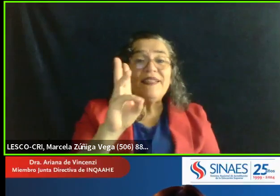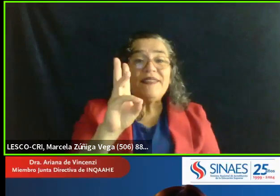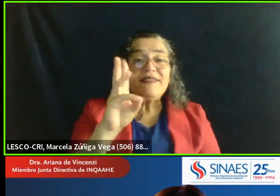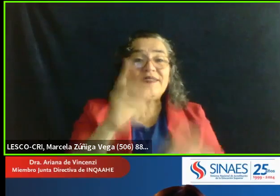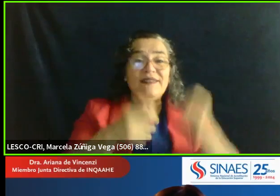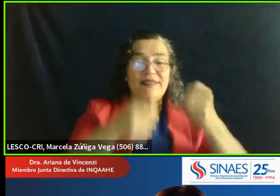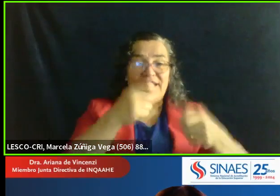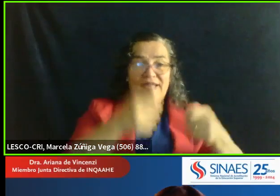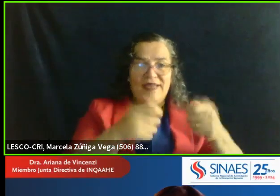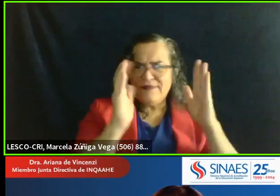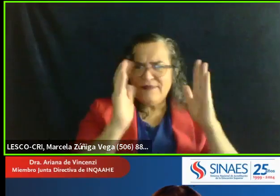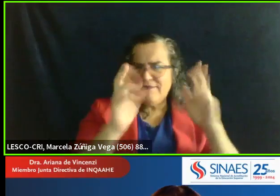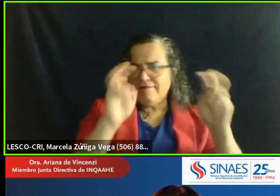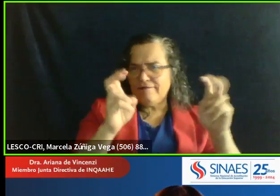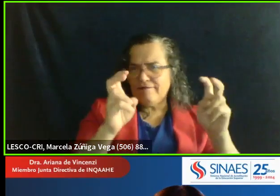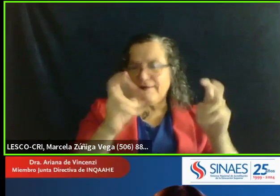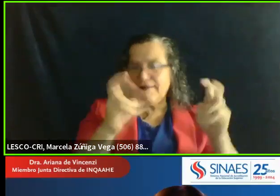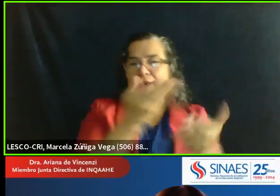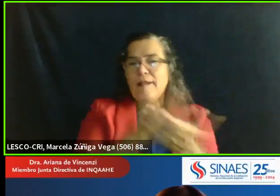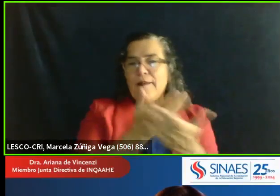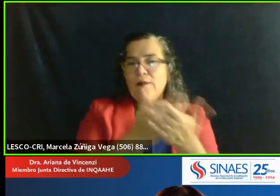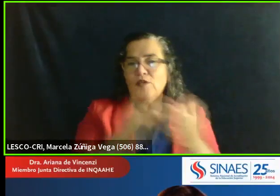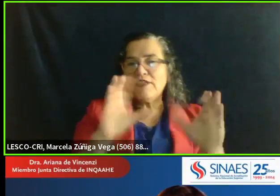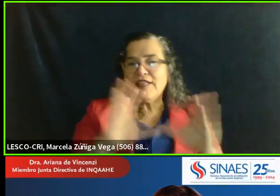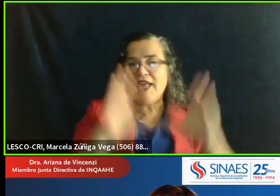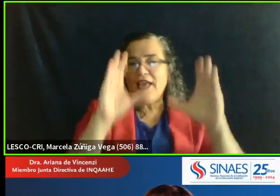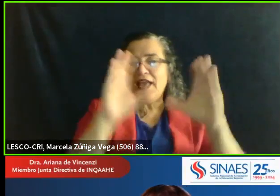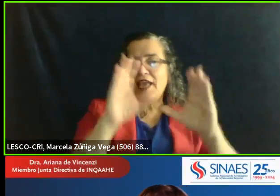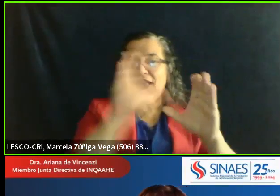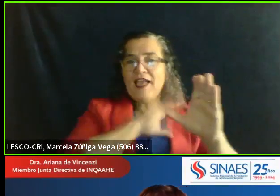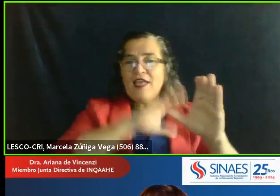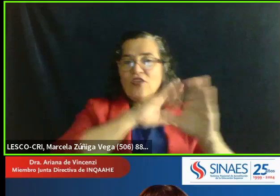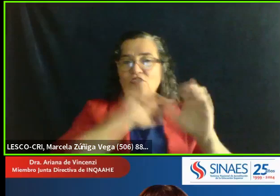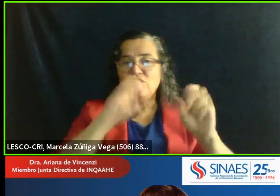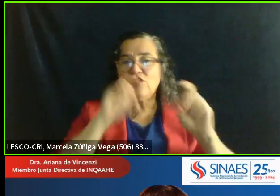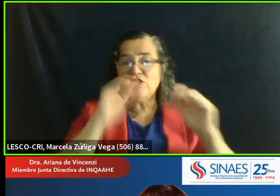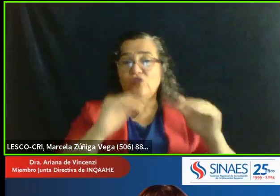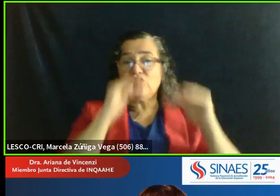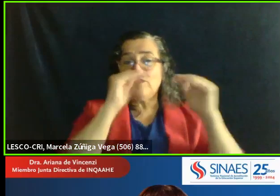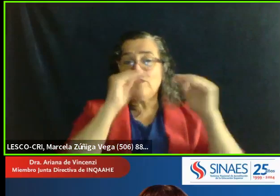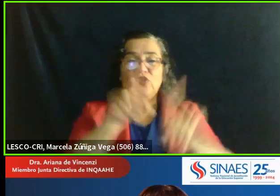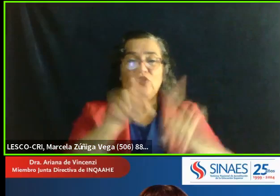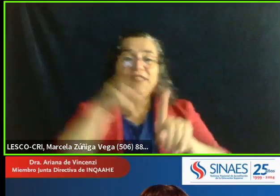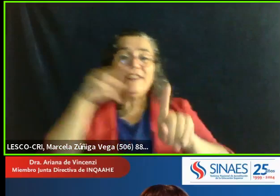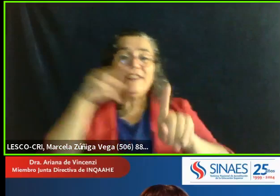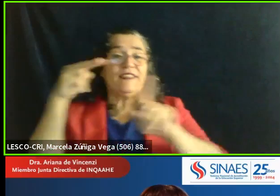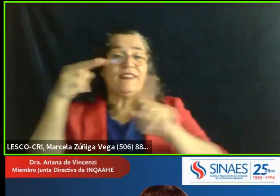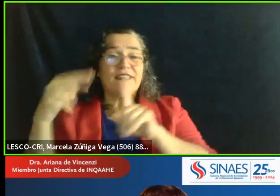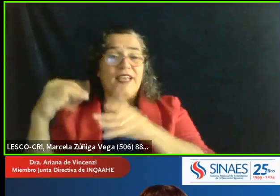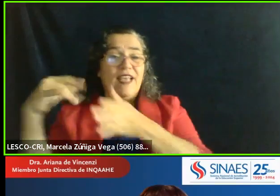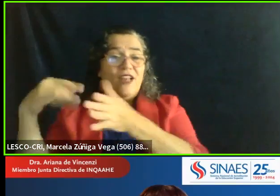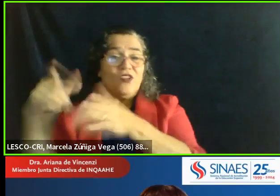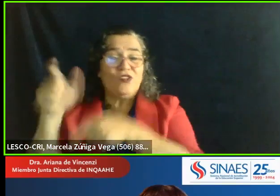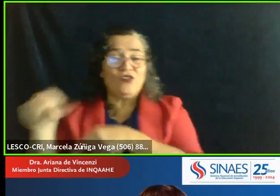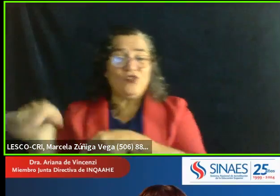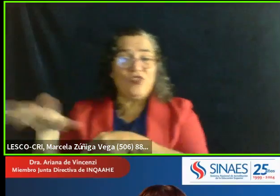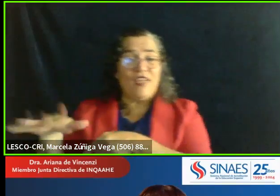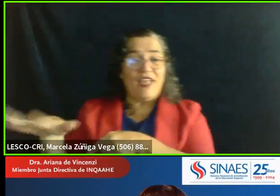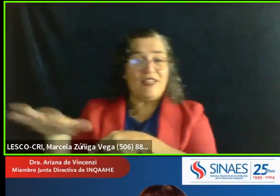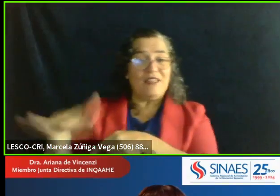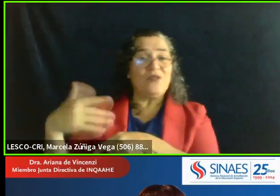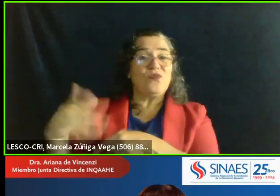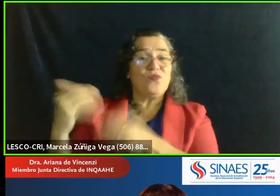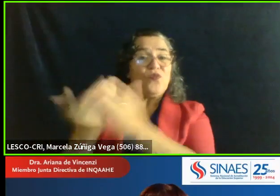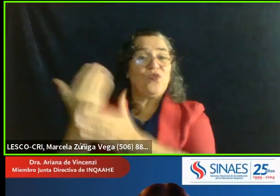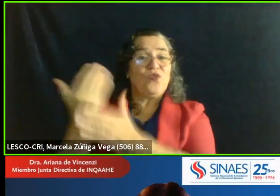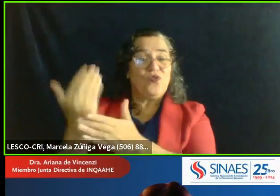el tema aportes de la acreditación en la calidad de la educación superior desde la perspectiva estudiantil, una perspectiva bastante novedosa.